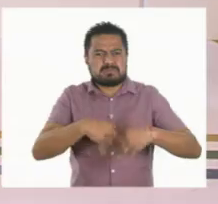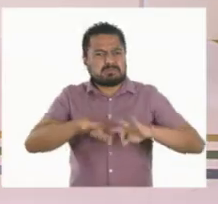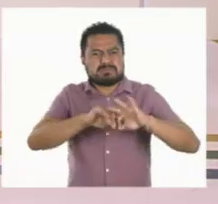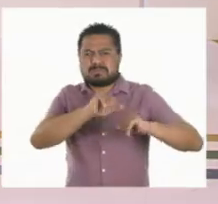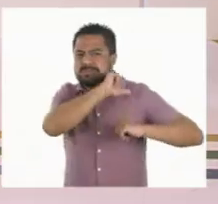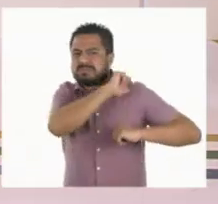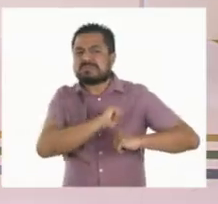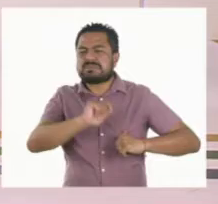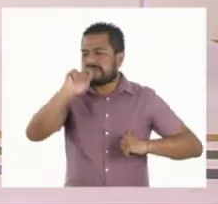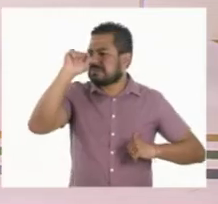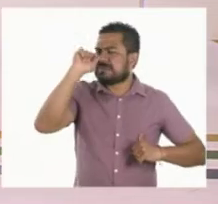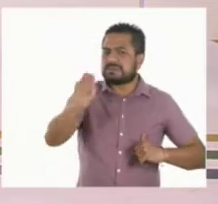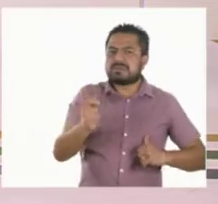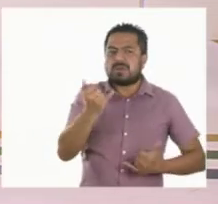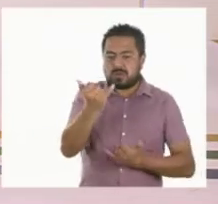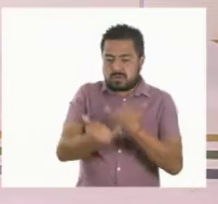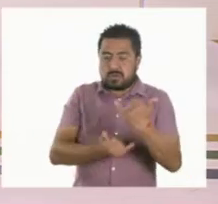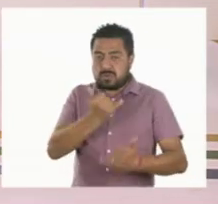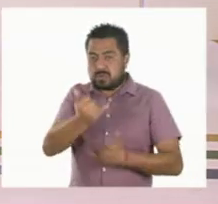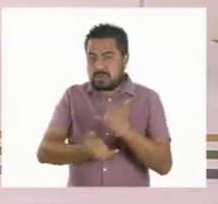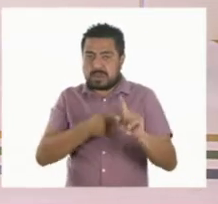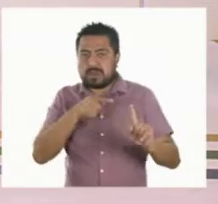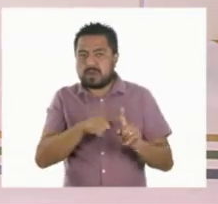importantes es que esos juegos